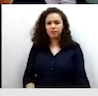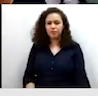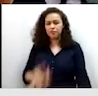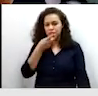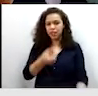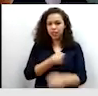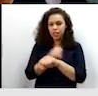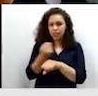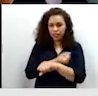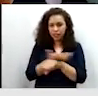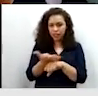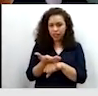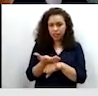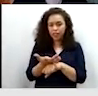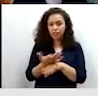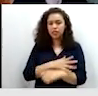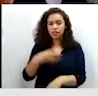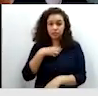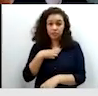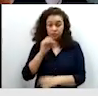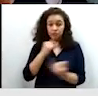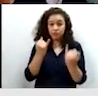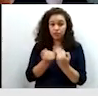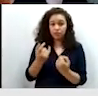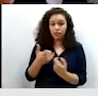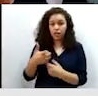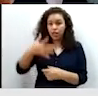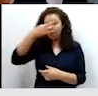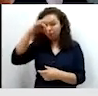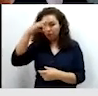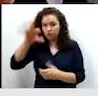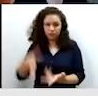sangre en heces, hasta el moquito.